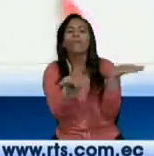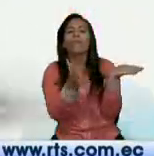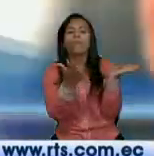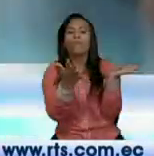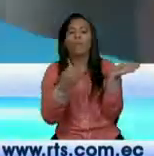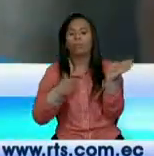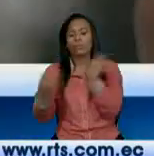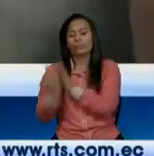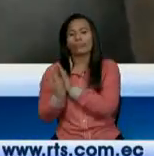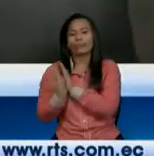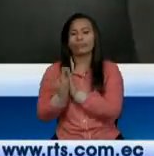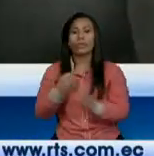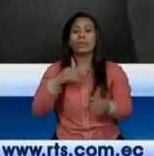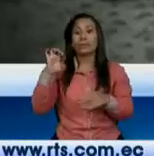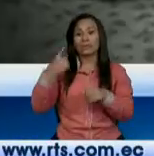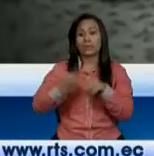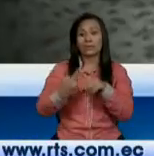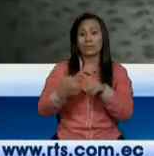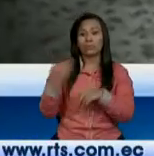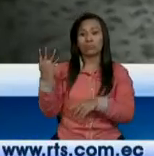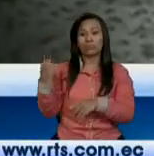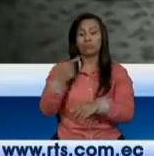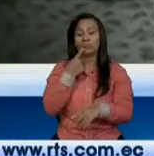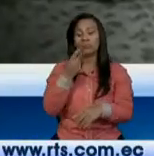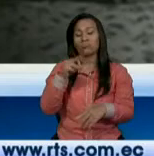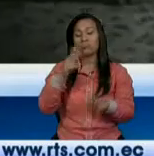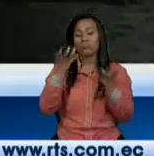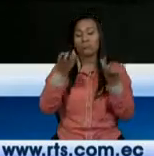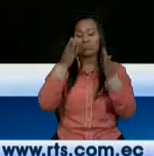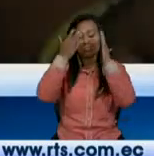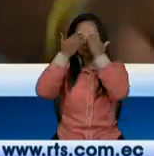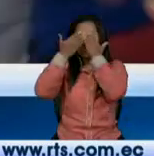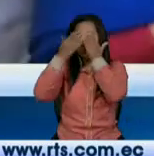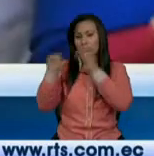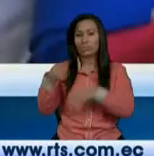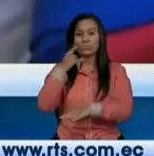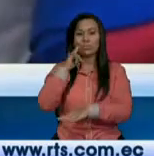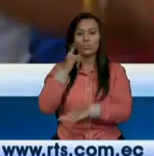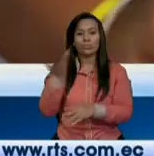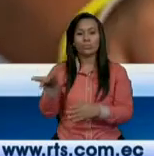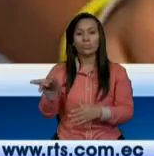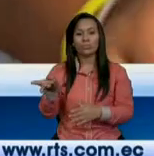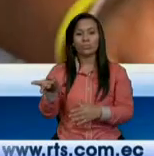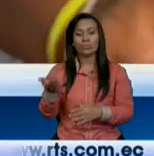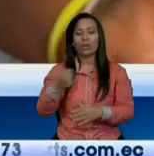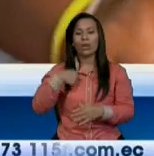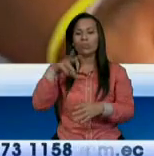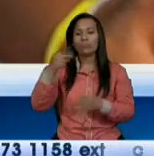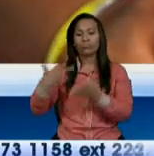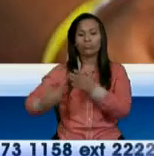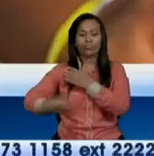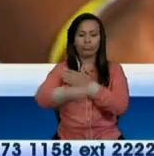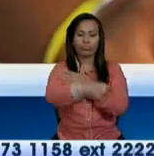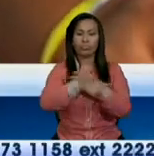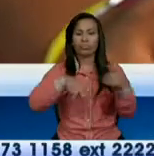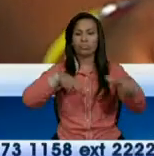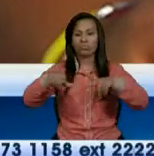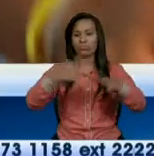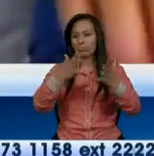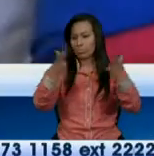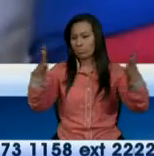así. Dice que su expareja no dejaba ver a la niña. Porque aquí el papá no la dejaba que saliera a ningún